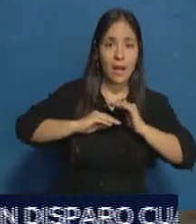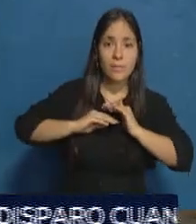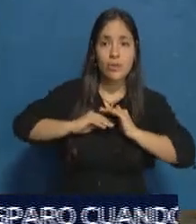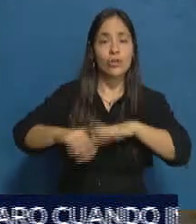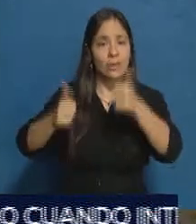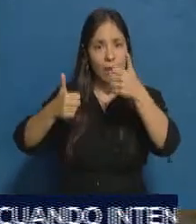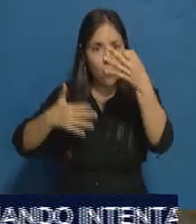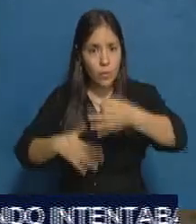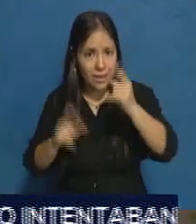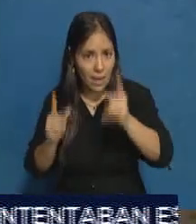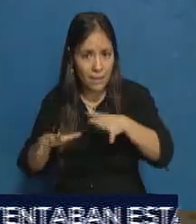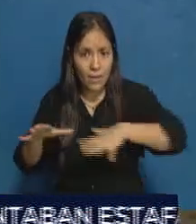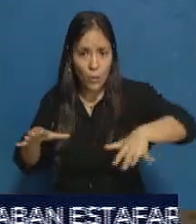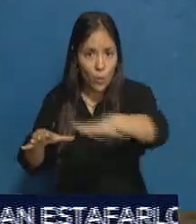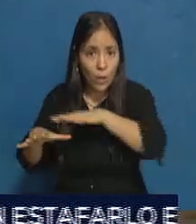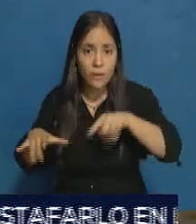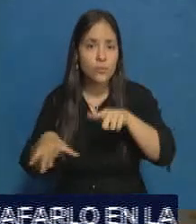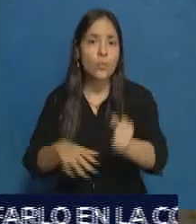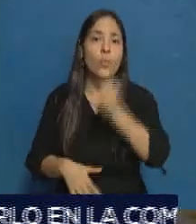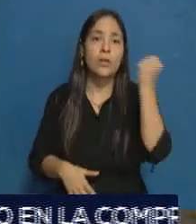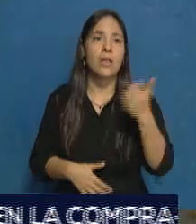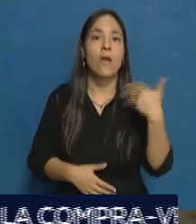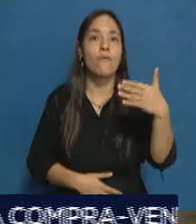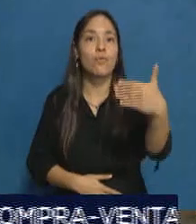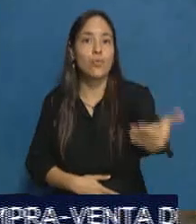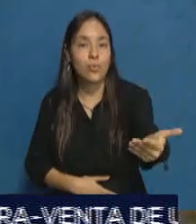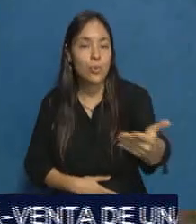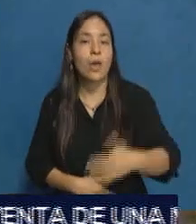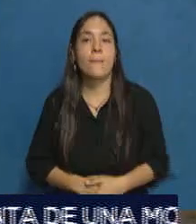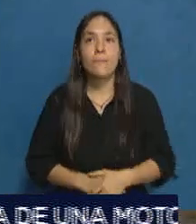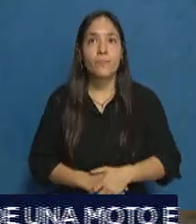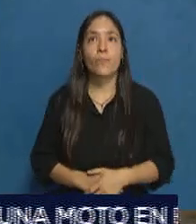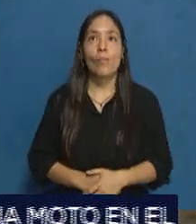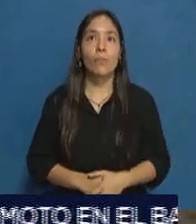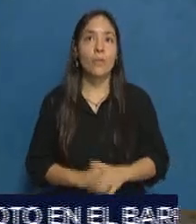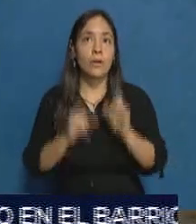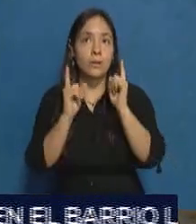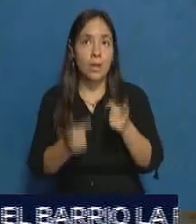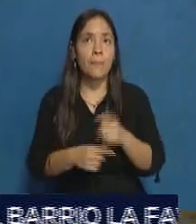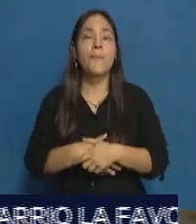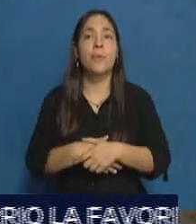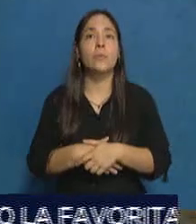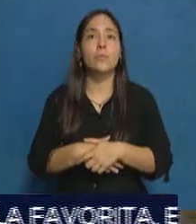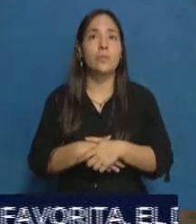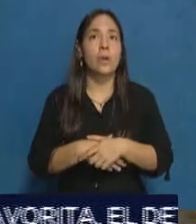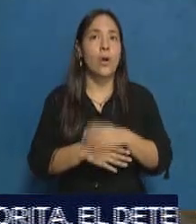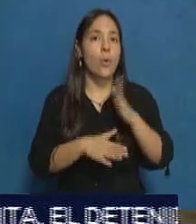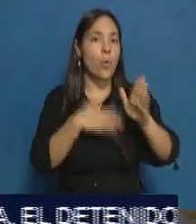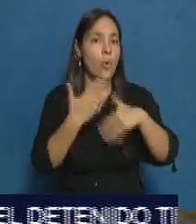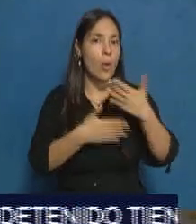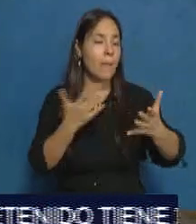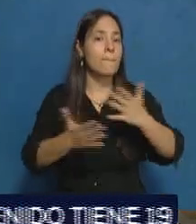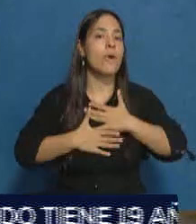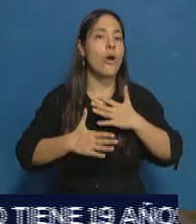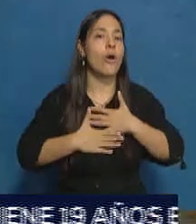estadio, y eso es fundamental para lo que va a ser el futuro nuestro, ¿no? En lo inmediato. Y después, por otro lado, el hecho de jugar con nuestra gente, por más